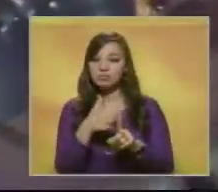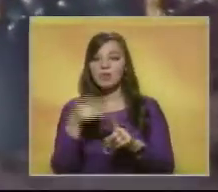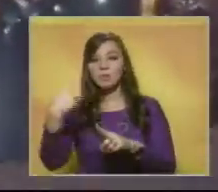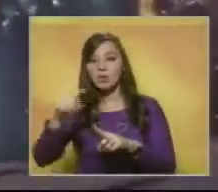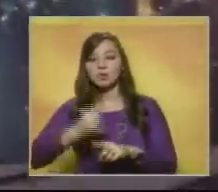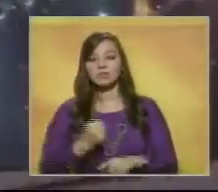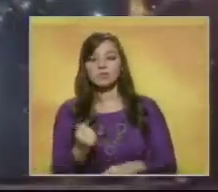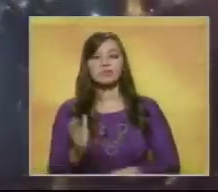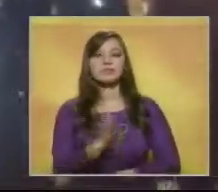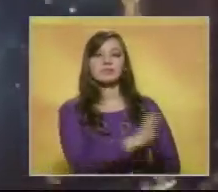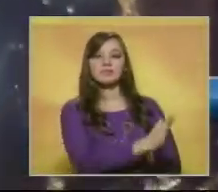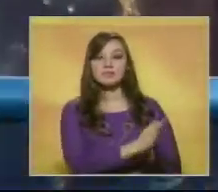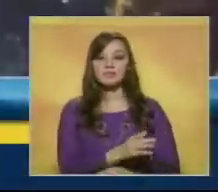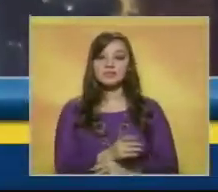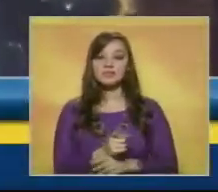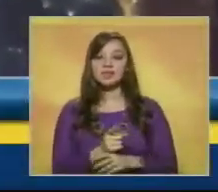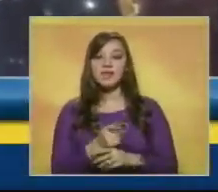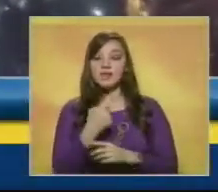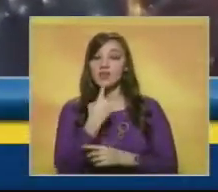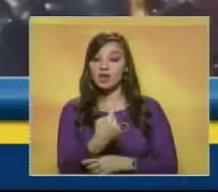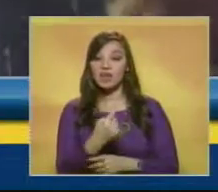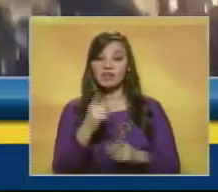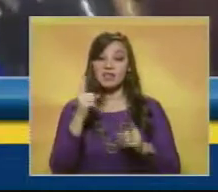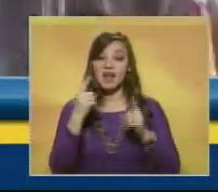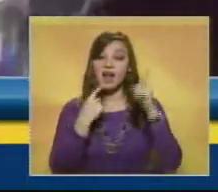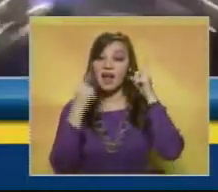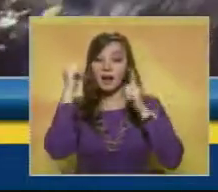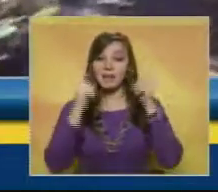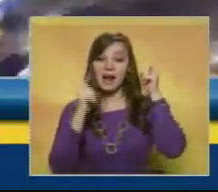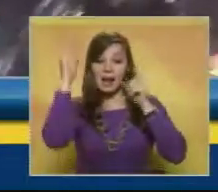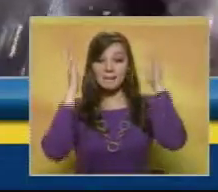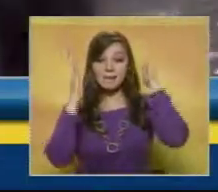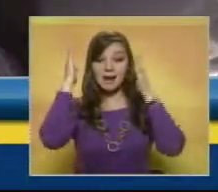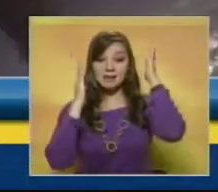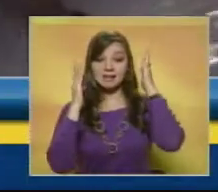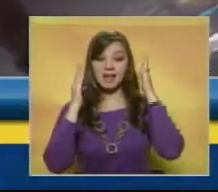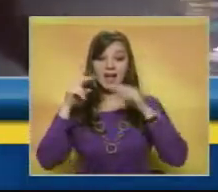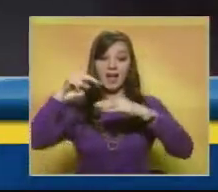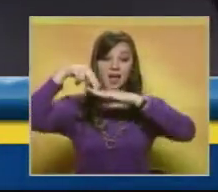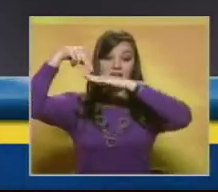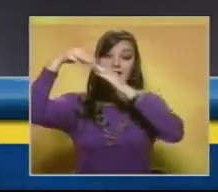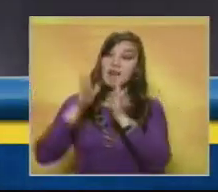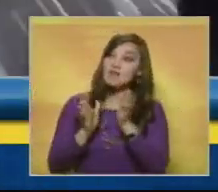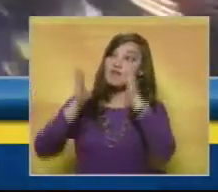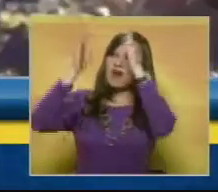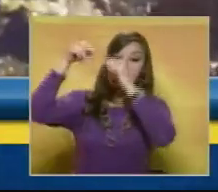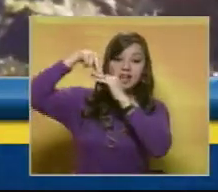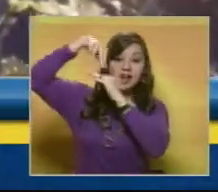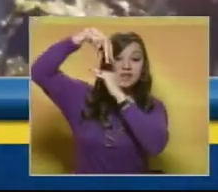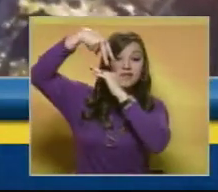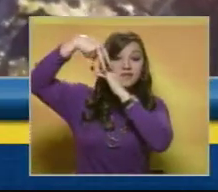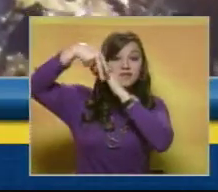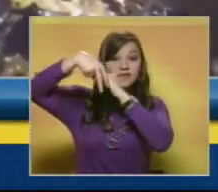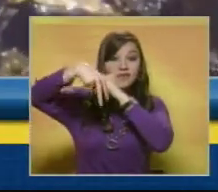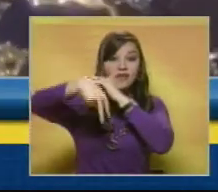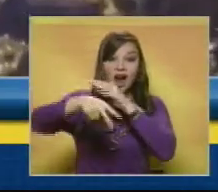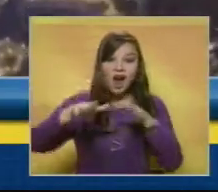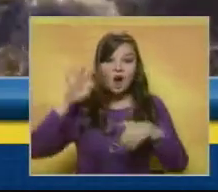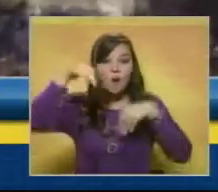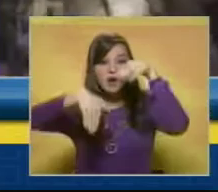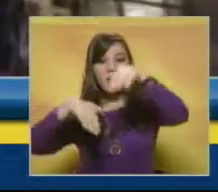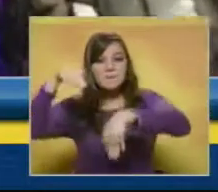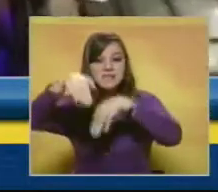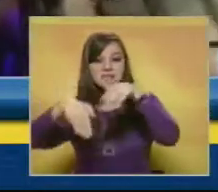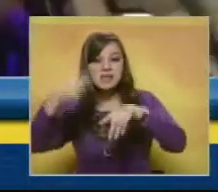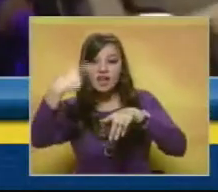En Malasia, 3 paracaidistas estadounidenses se lanzaron desde un rascacielos en Kuala Lumpur hasta una piscina en la azotea